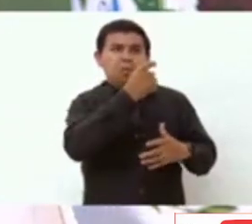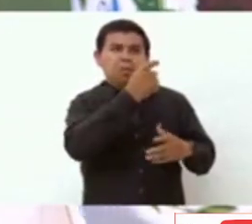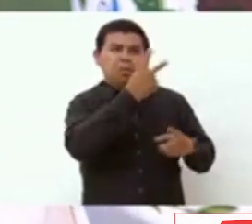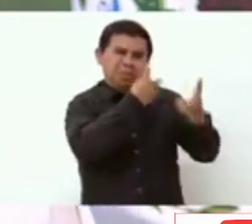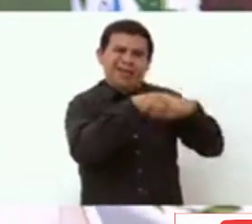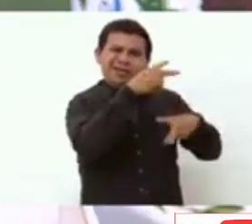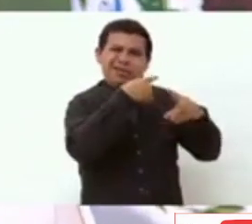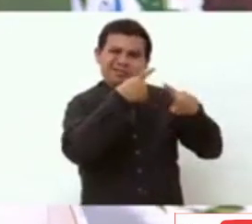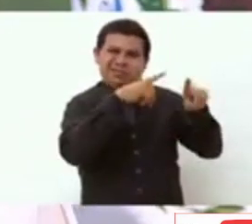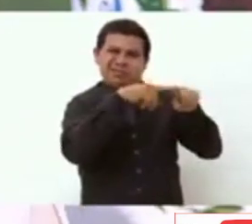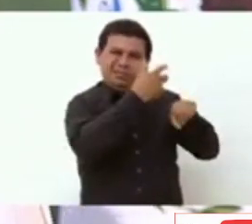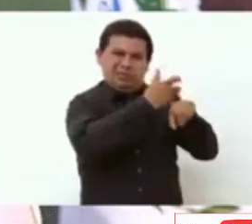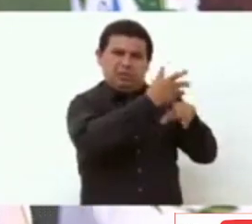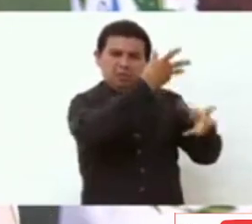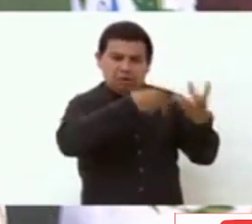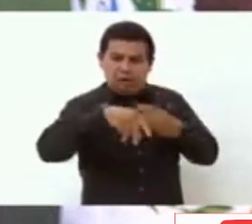de